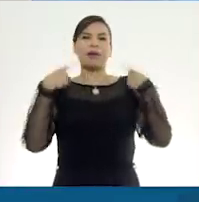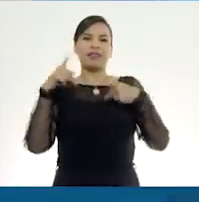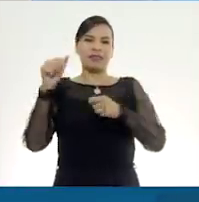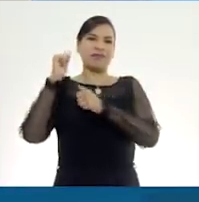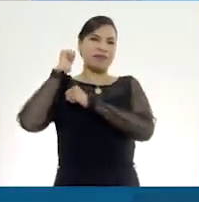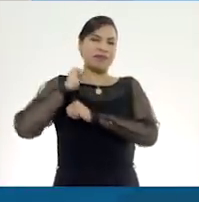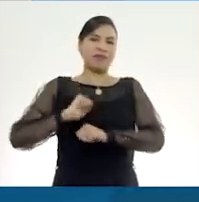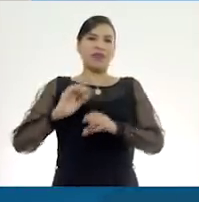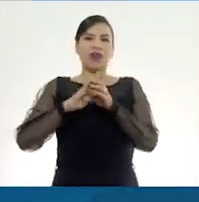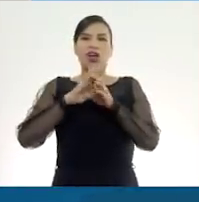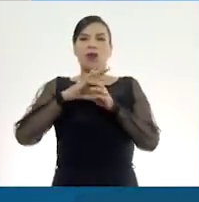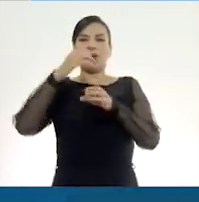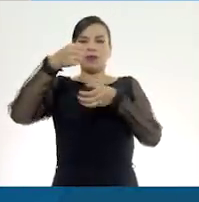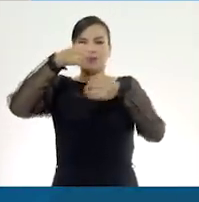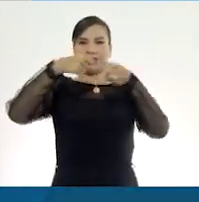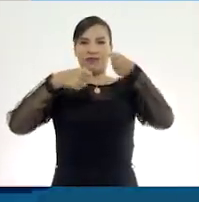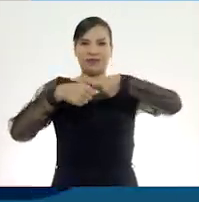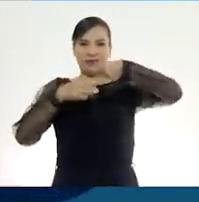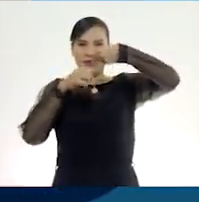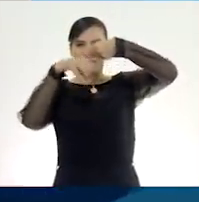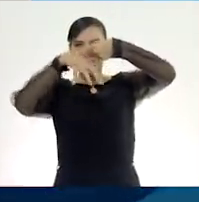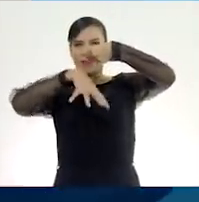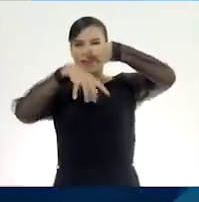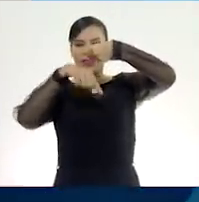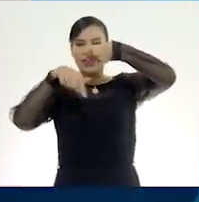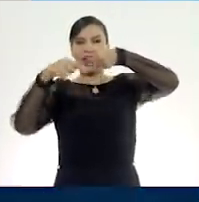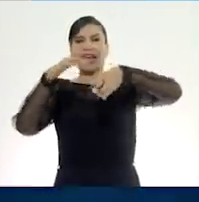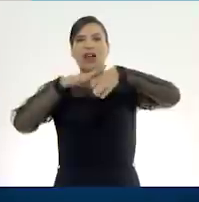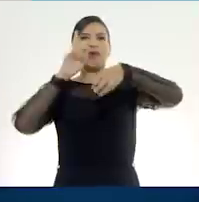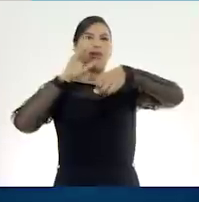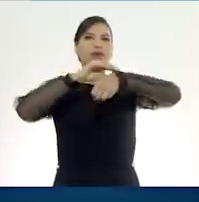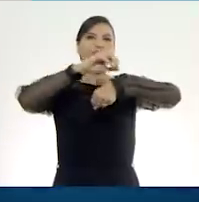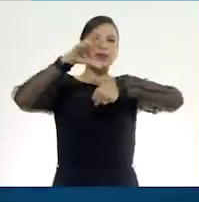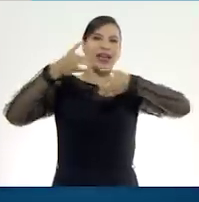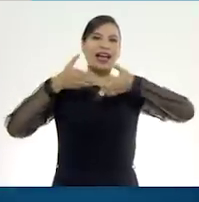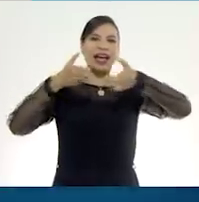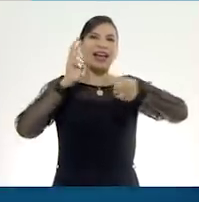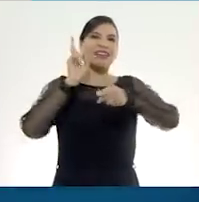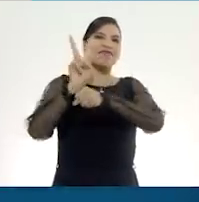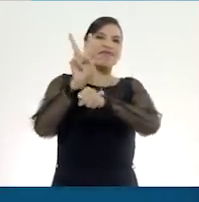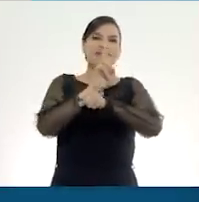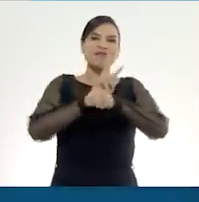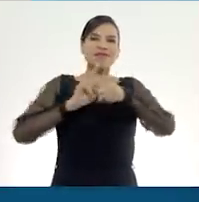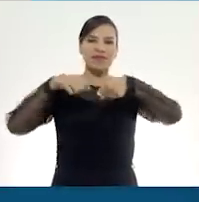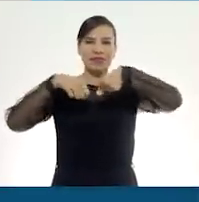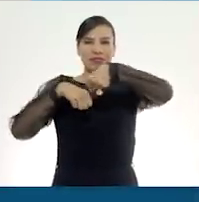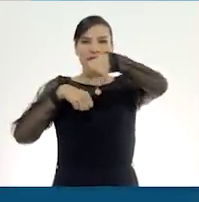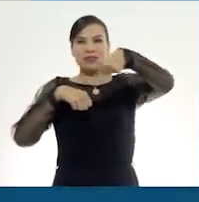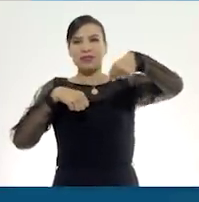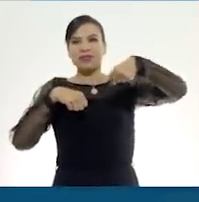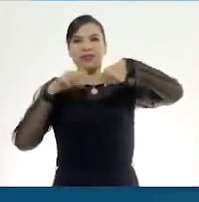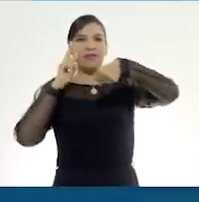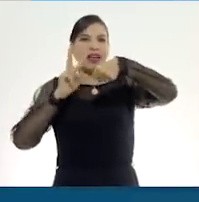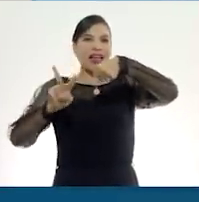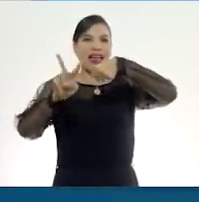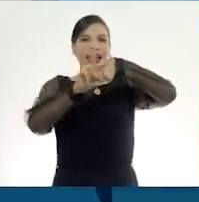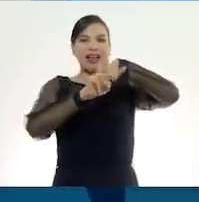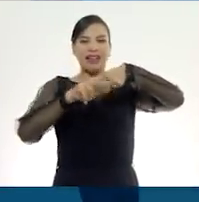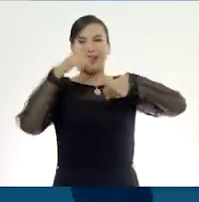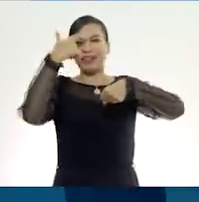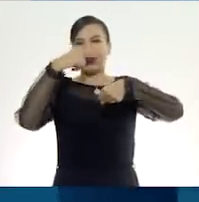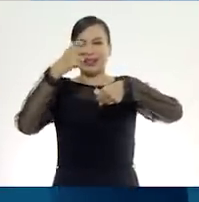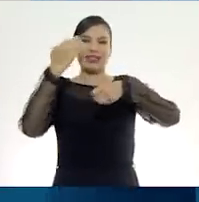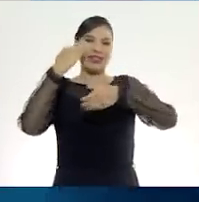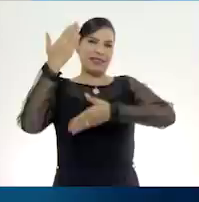encender faroles de aceite para iluminar muy pobremente las calles, pero que servían como el alumbrado público de